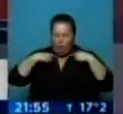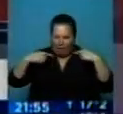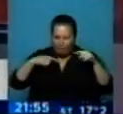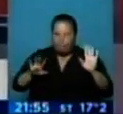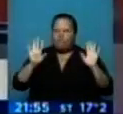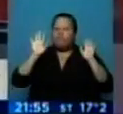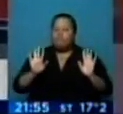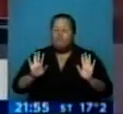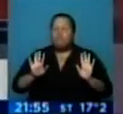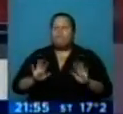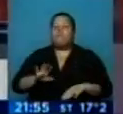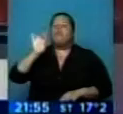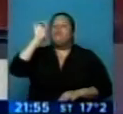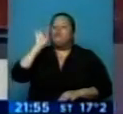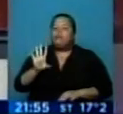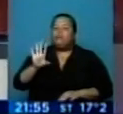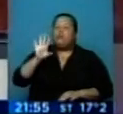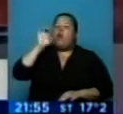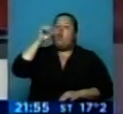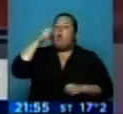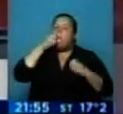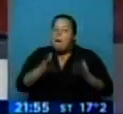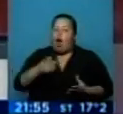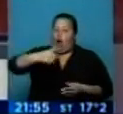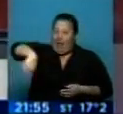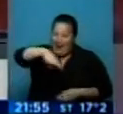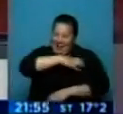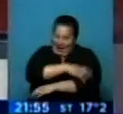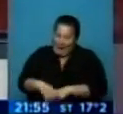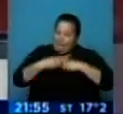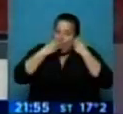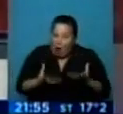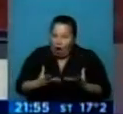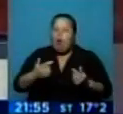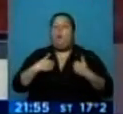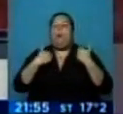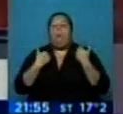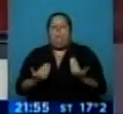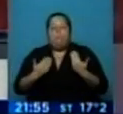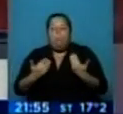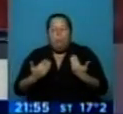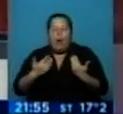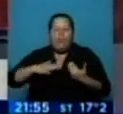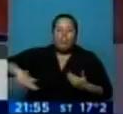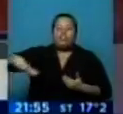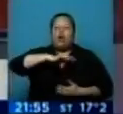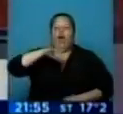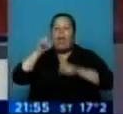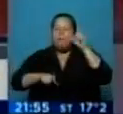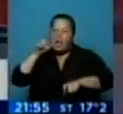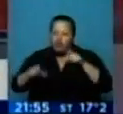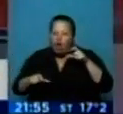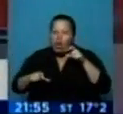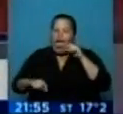Solo a partir de su bienestar podremos tener una sociedad